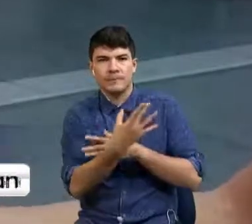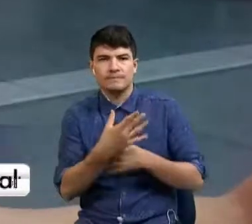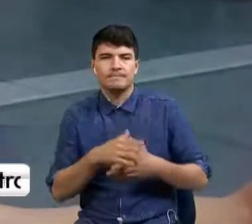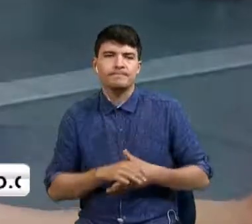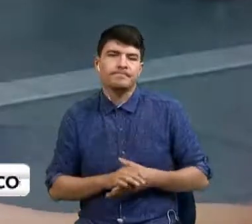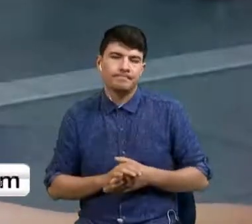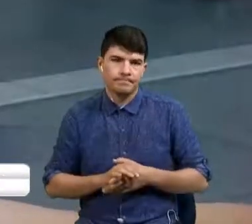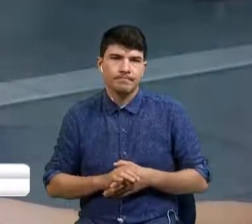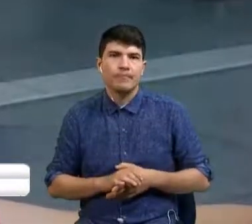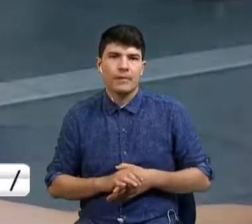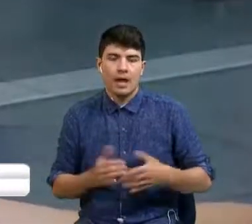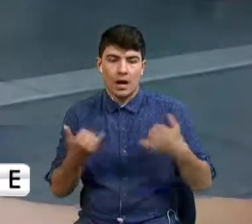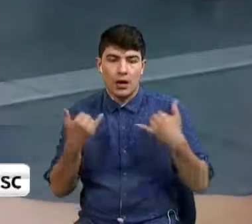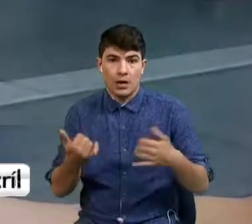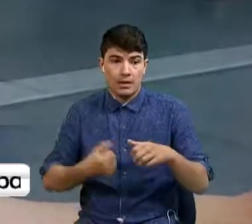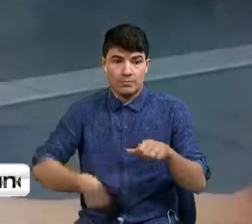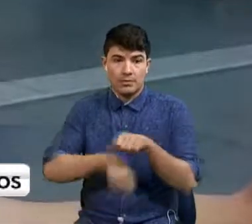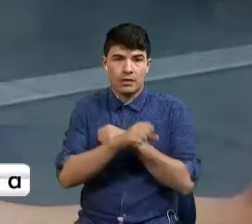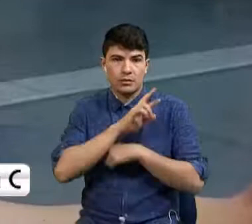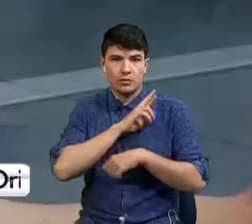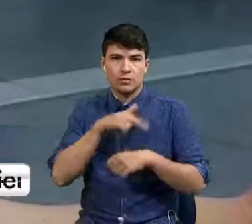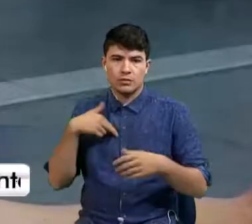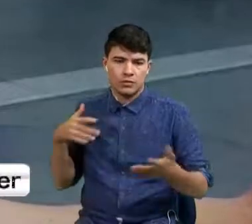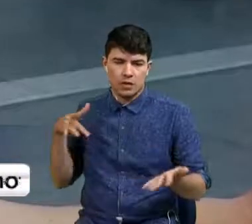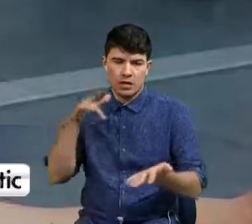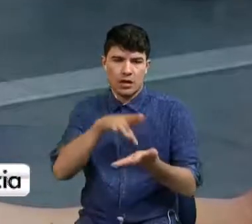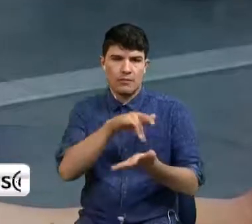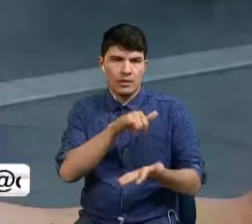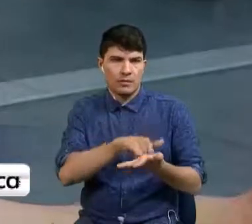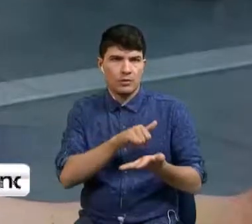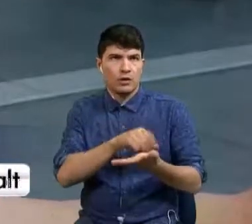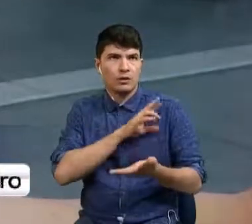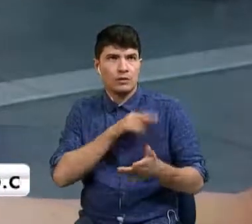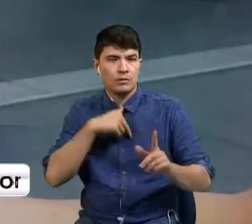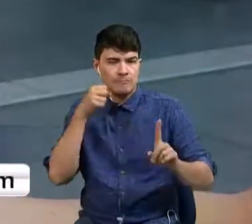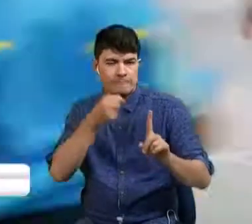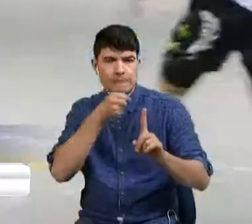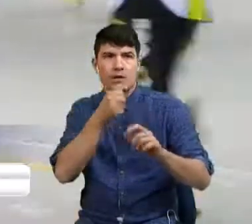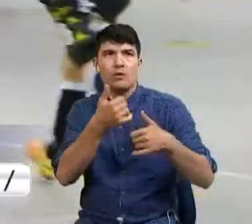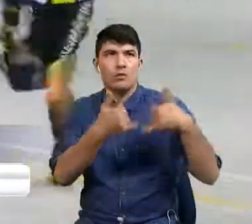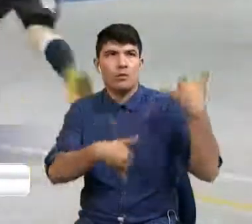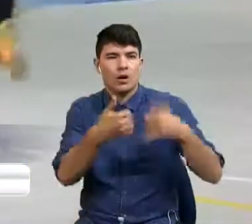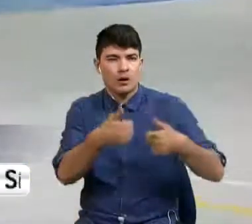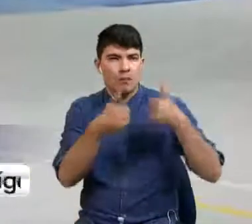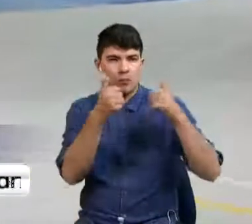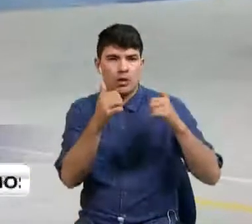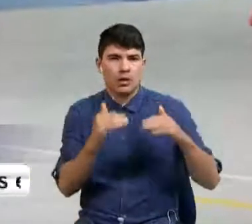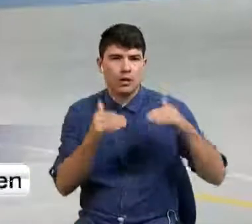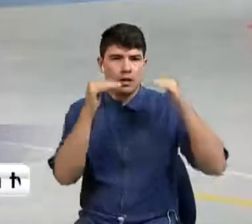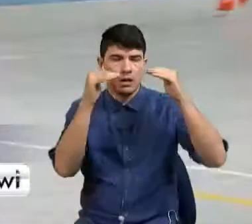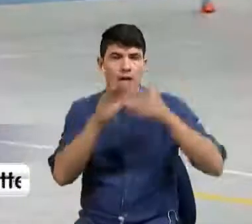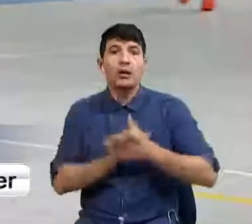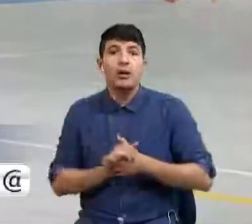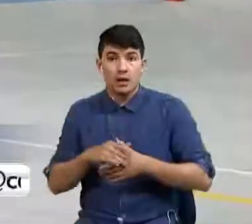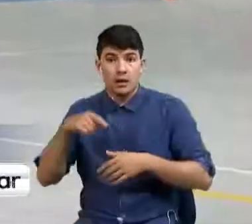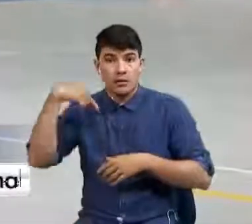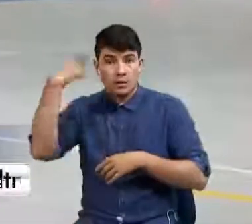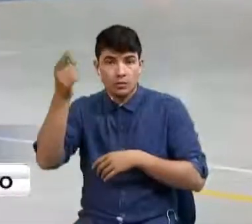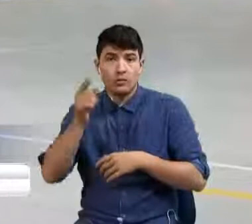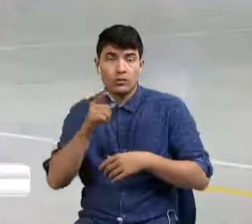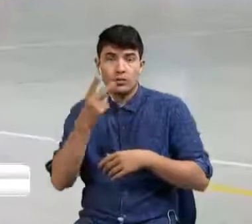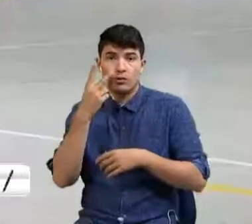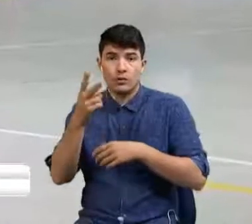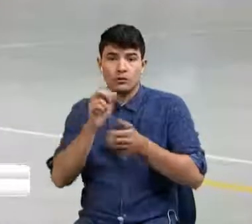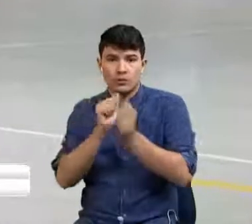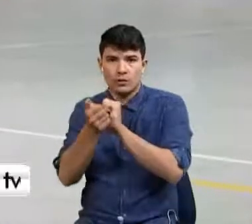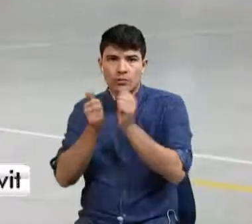pues en este partido intentaremos a salir igual que allá a presionarlo ya jugar mano a mano para la siguiente instancia clasifican los dos primeros